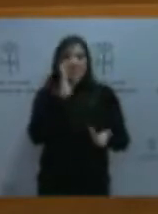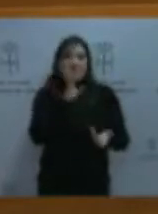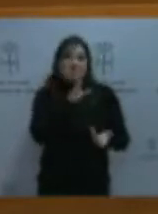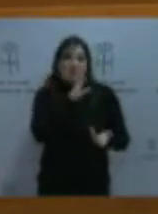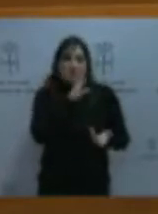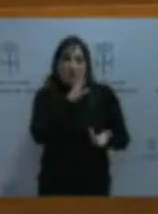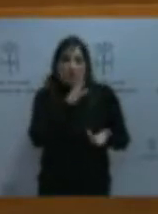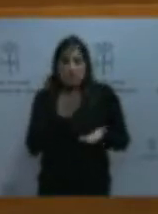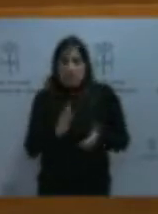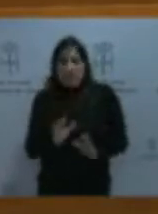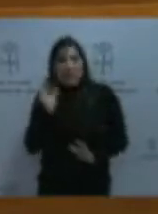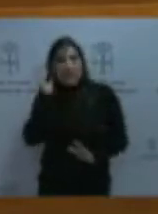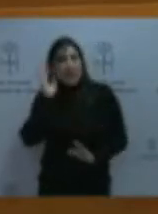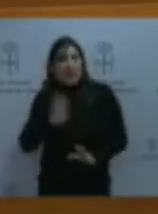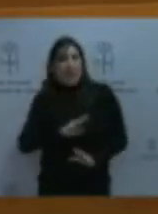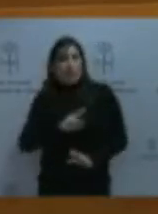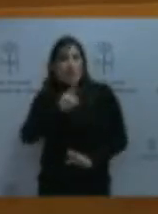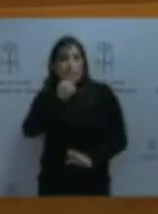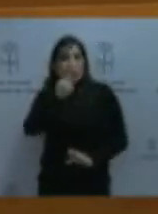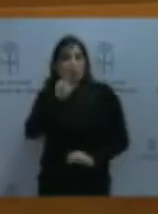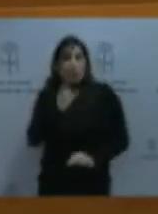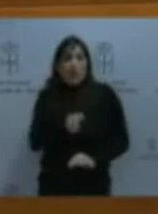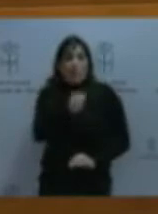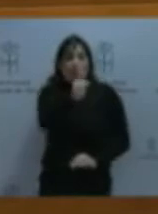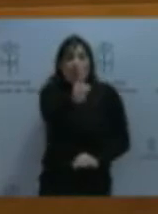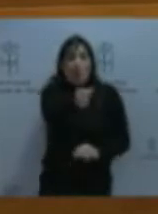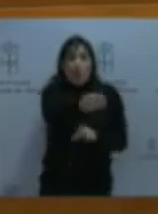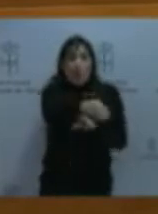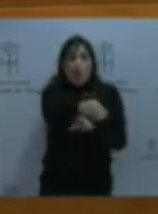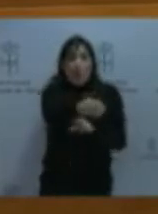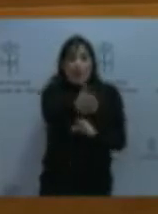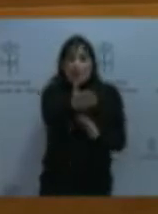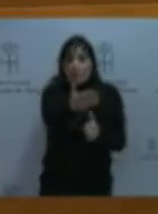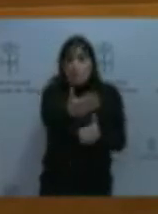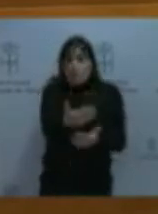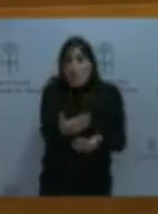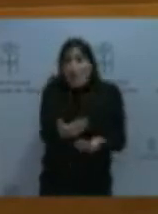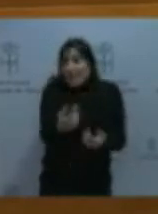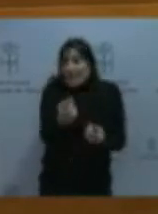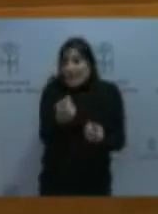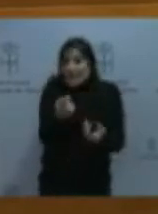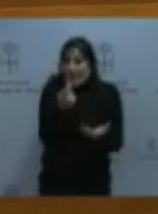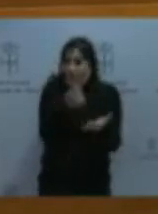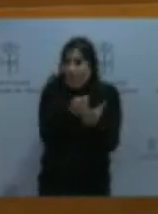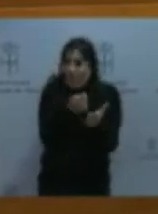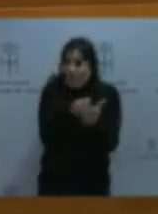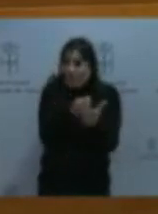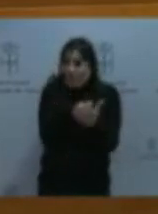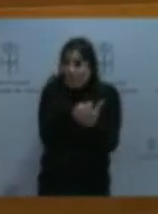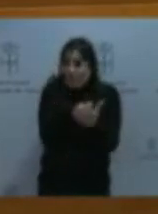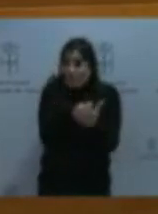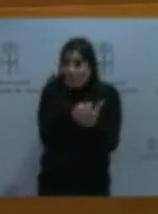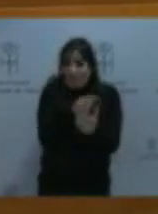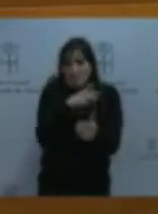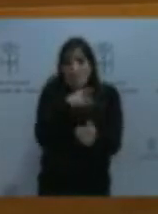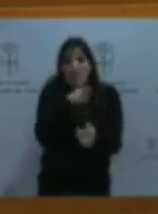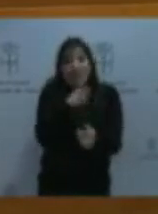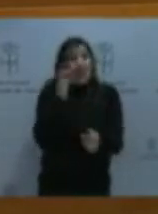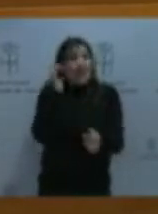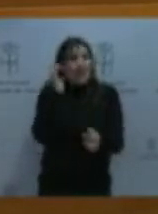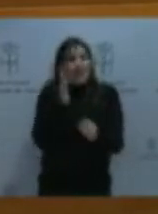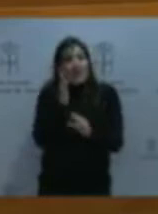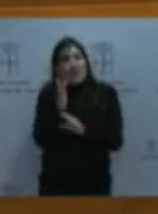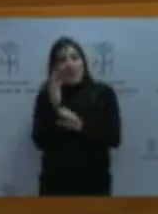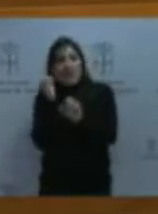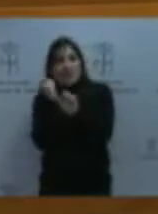dejarla sin que le suponga un coste, mientras acuda a ese trabajo precario de 3 horas que no le cubre